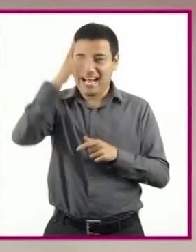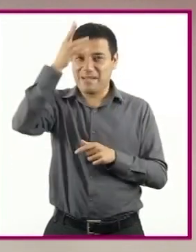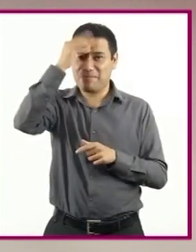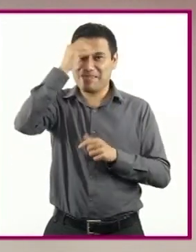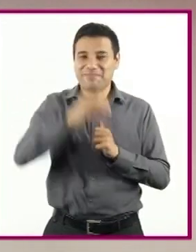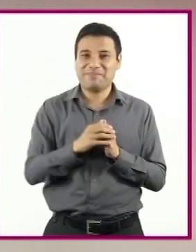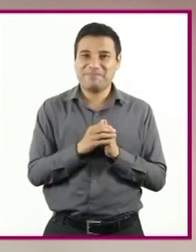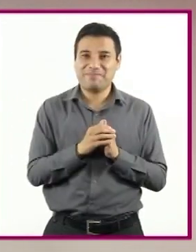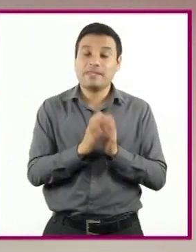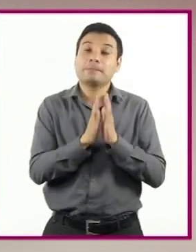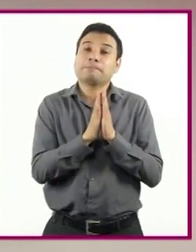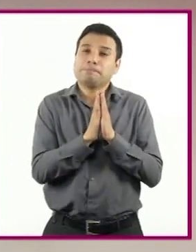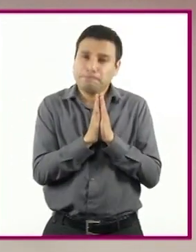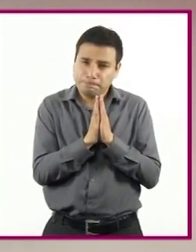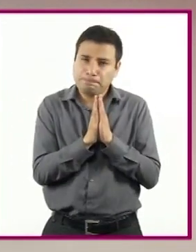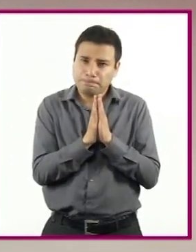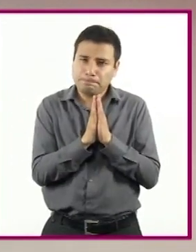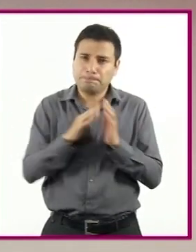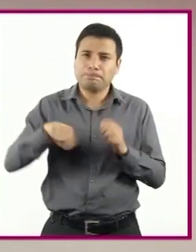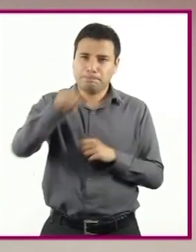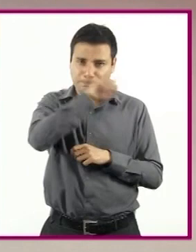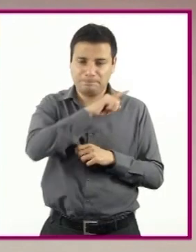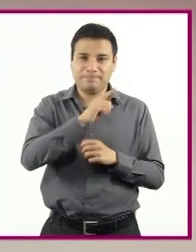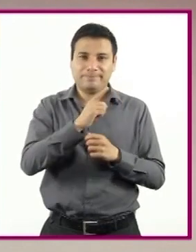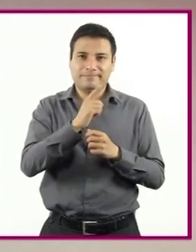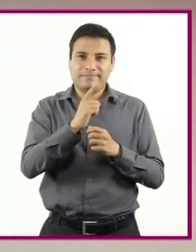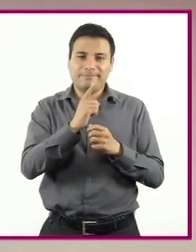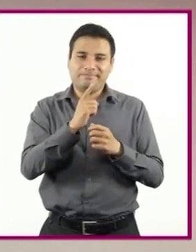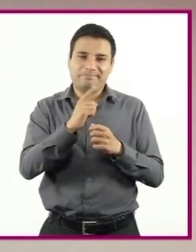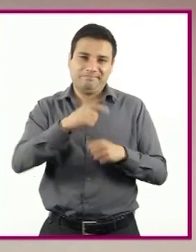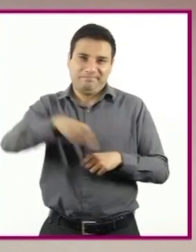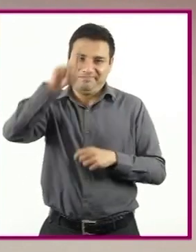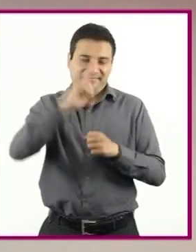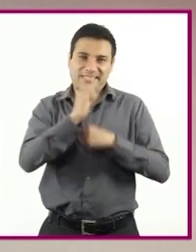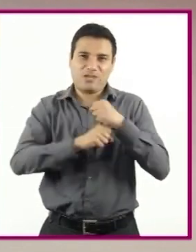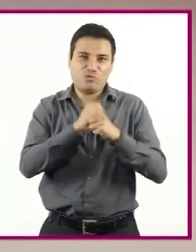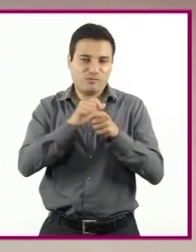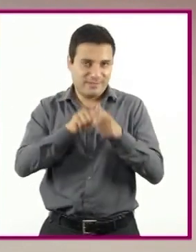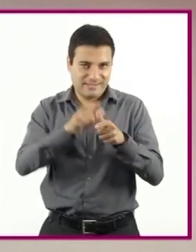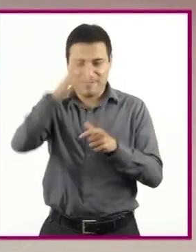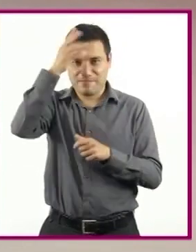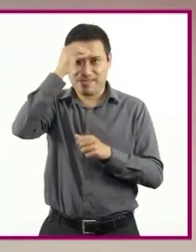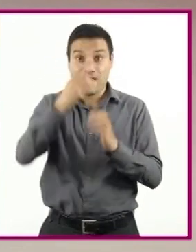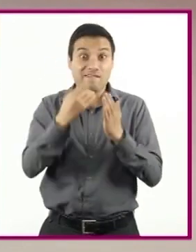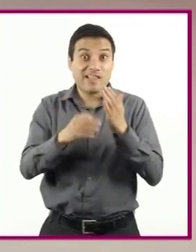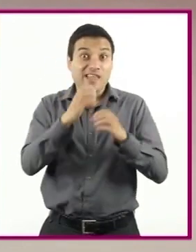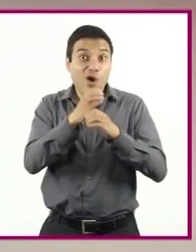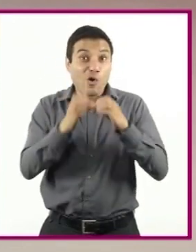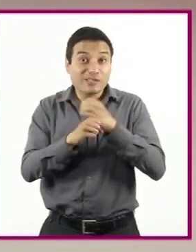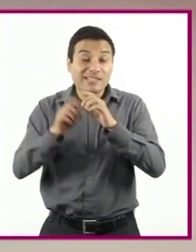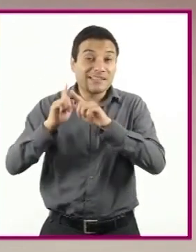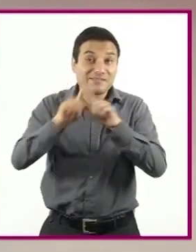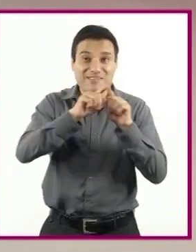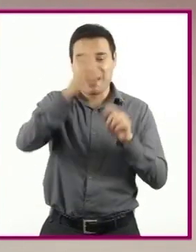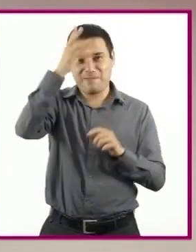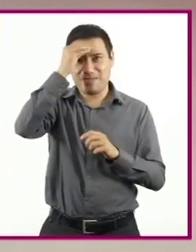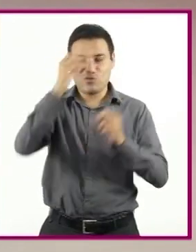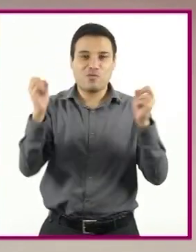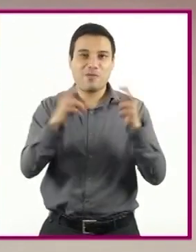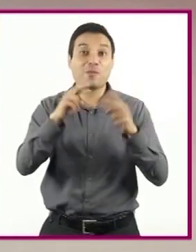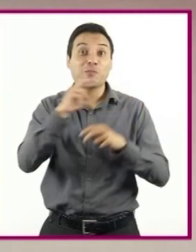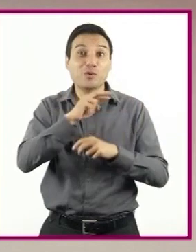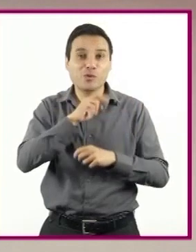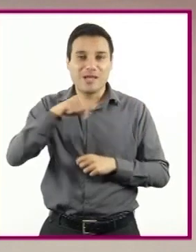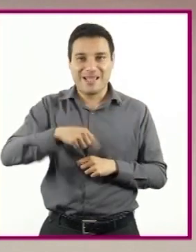por supuesto, que sigamos adelante en este ciclo escolar. Aún nos queda mucho por explorar y descubrir, así que nos vemos